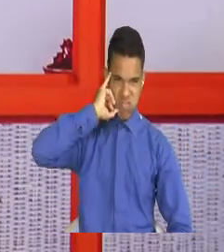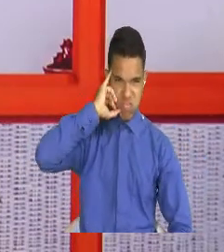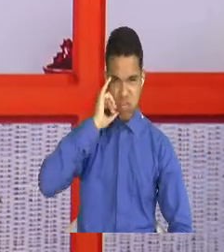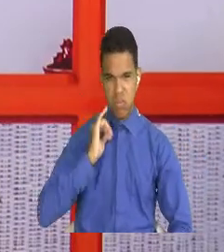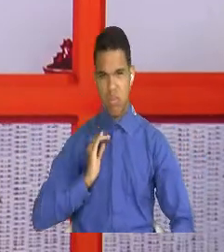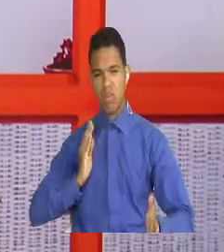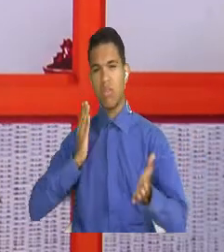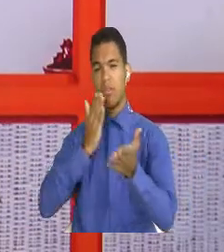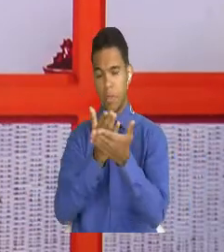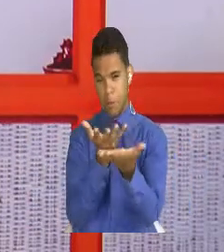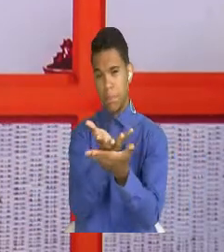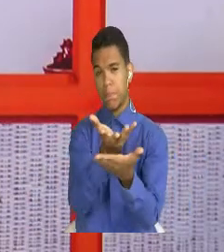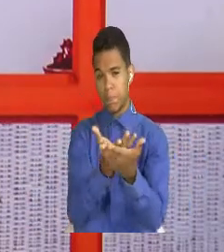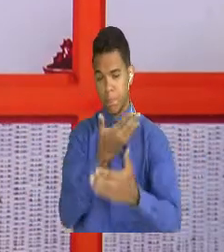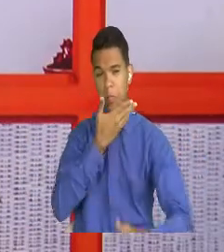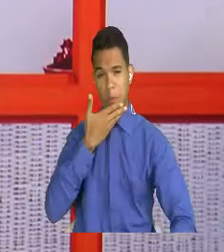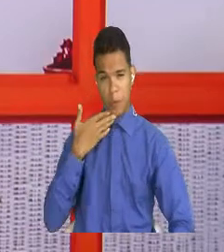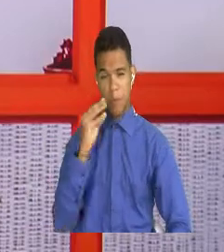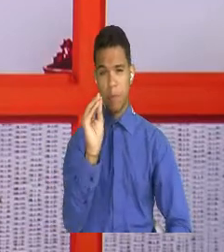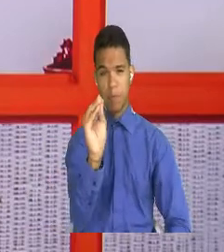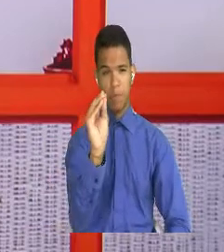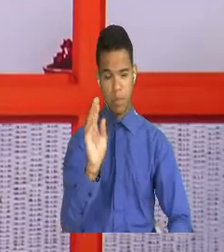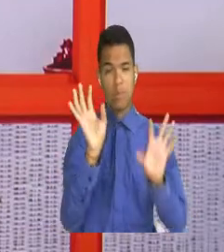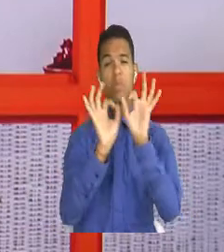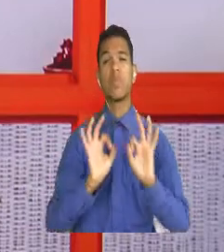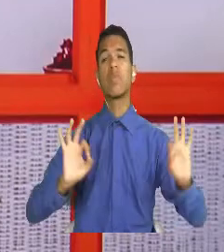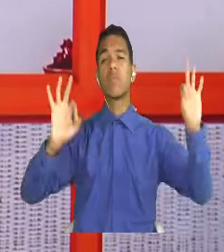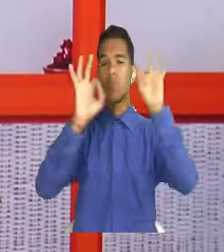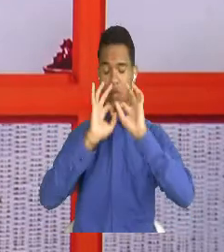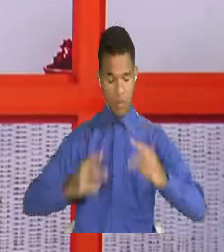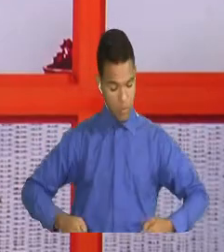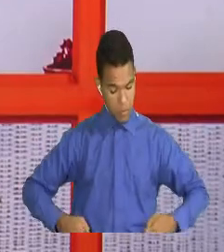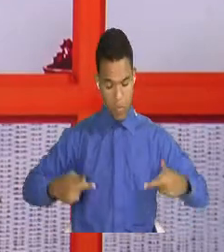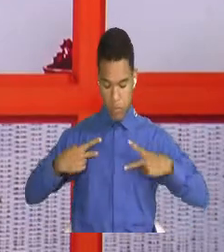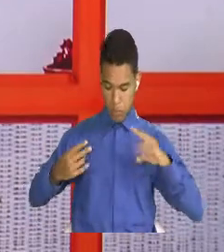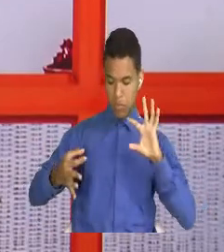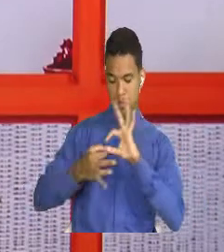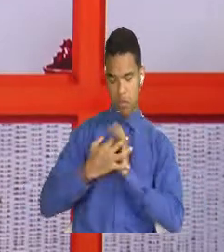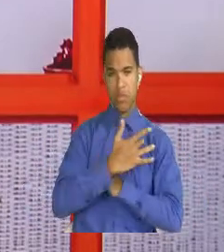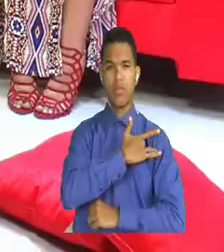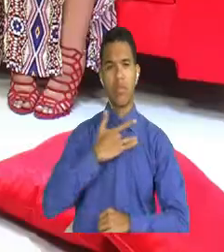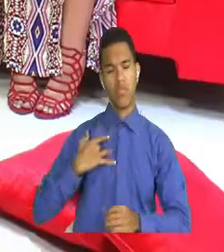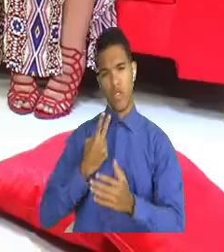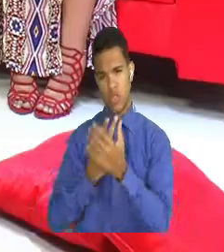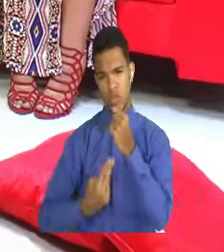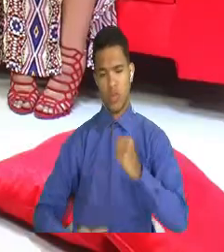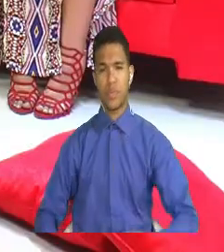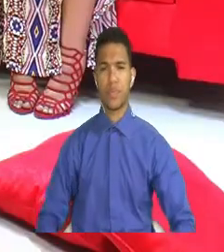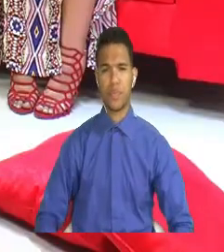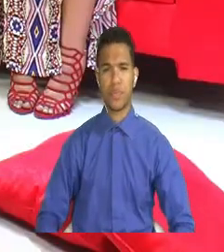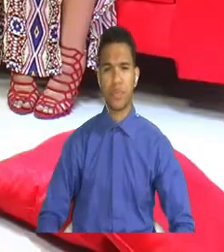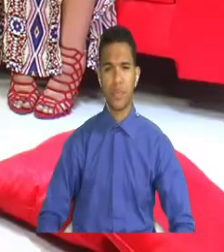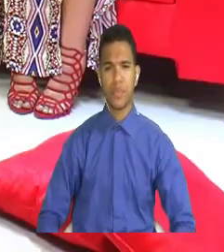es asistir al psicólogo, es muy importante, es también parte de nuestra vida, de nuestra salud. Claro que sí, además que,